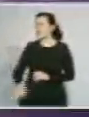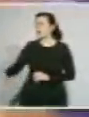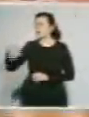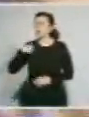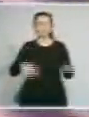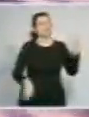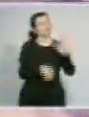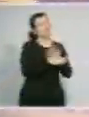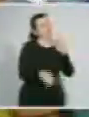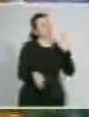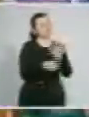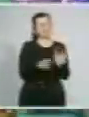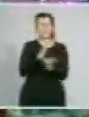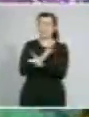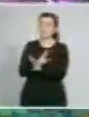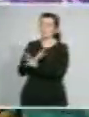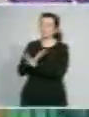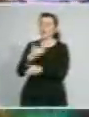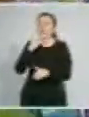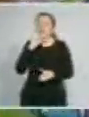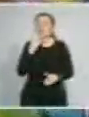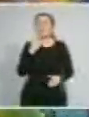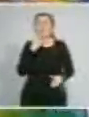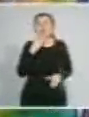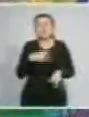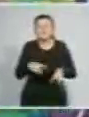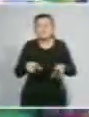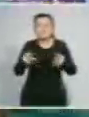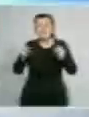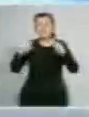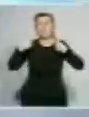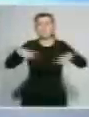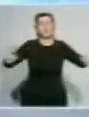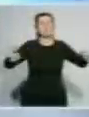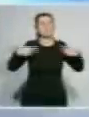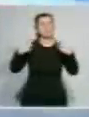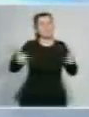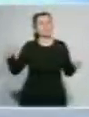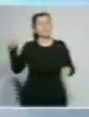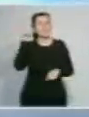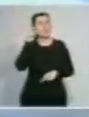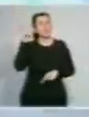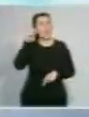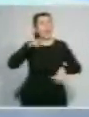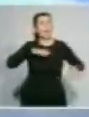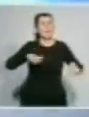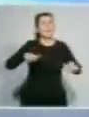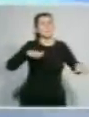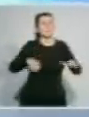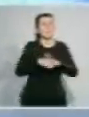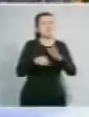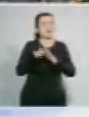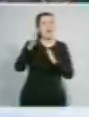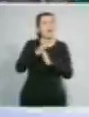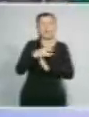Seguimos con el juego y ya va a terminar. La música se oye, no te puedes parar,